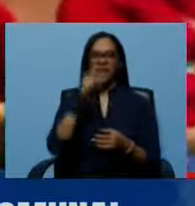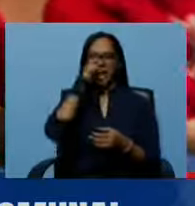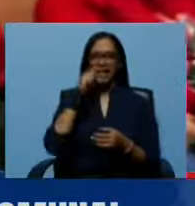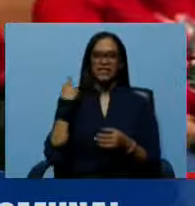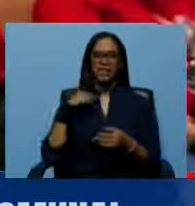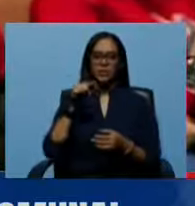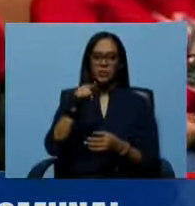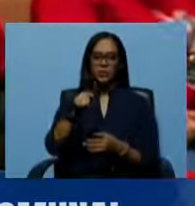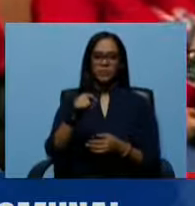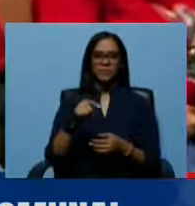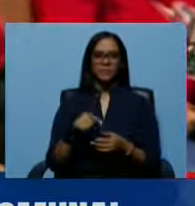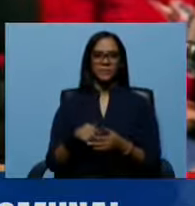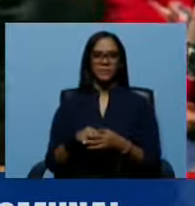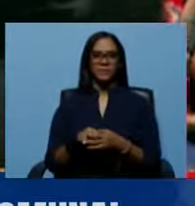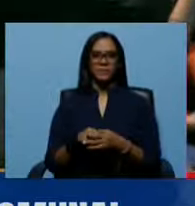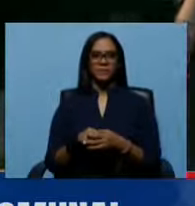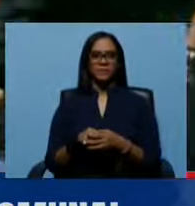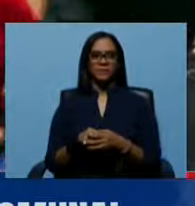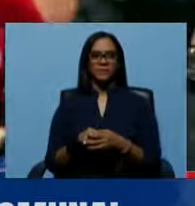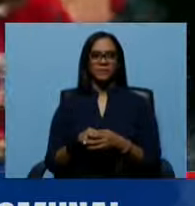María?